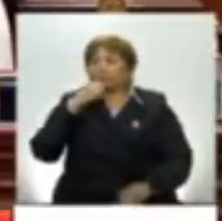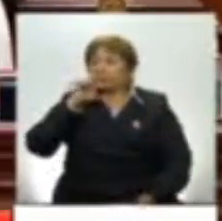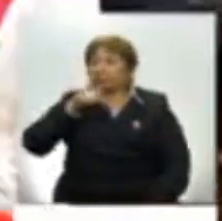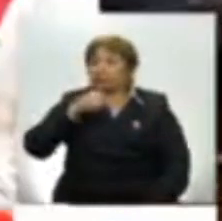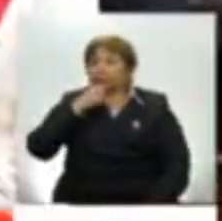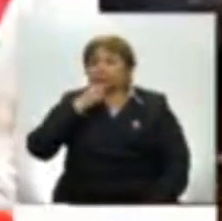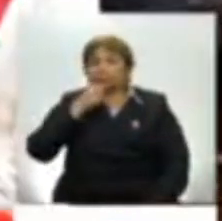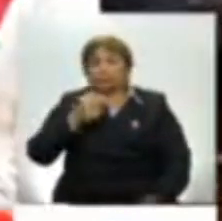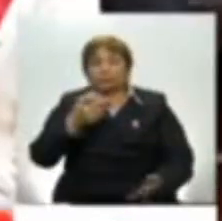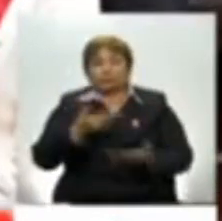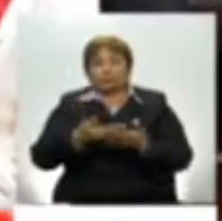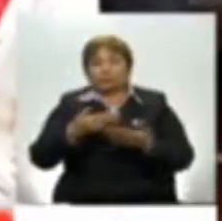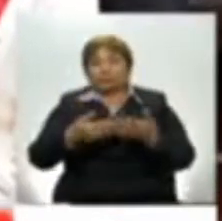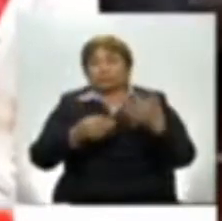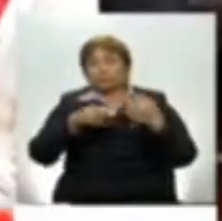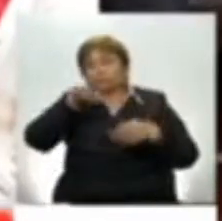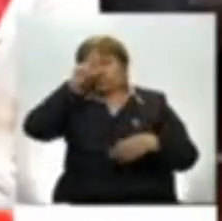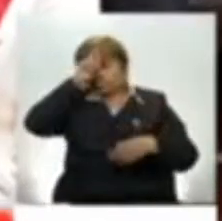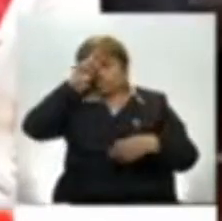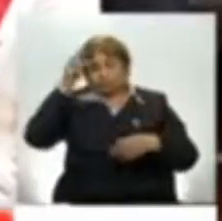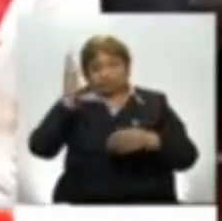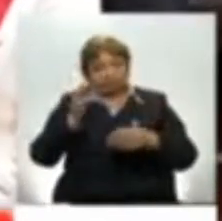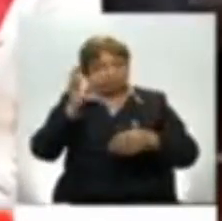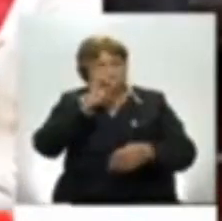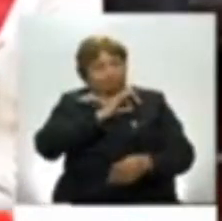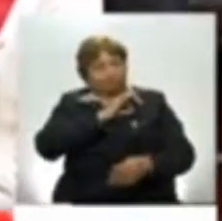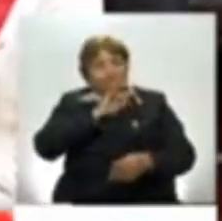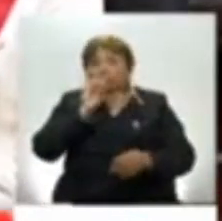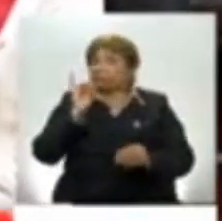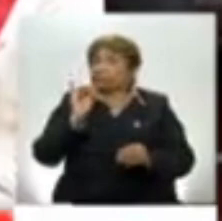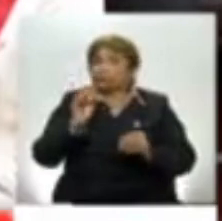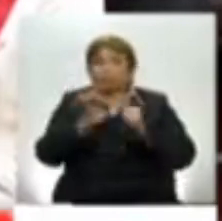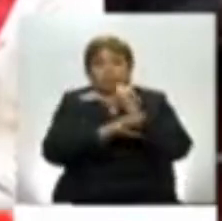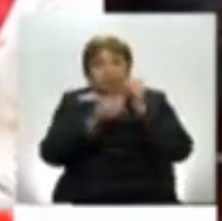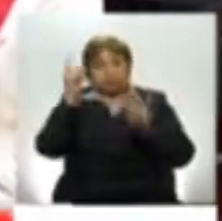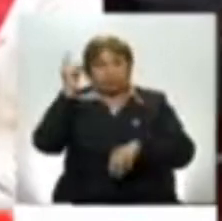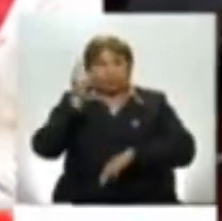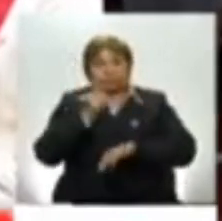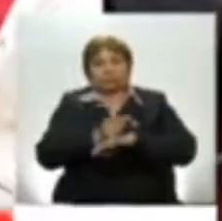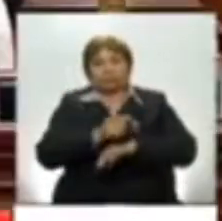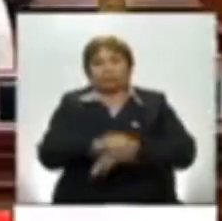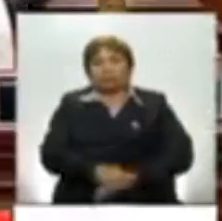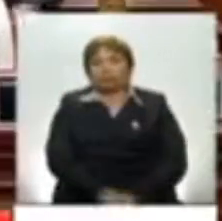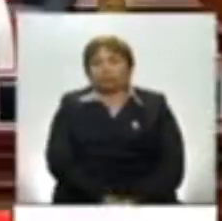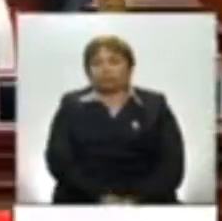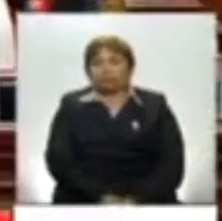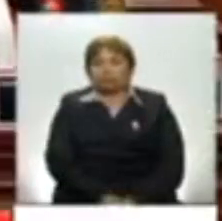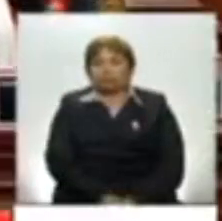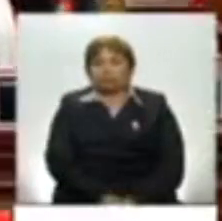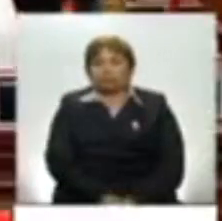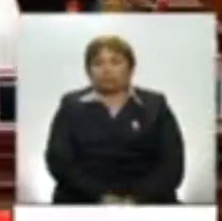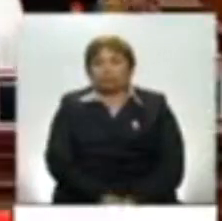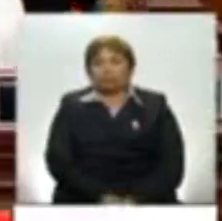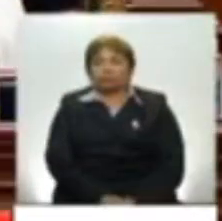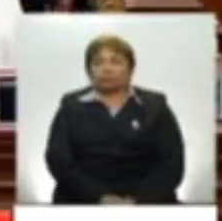hace, que Dios y la patria la premien, sino que él y la nación se lo demanden.